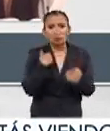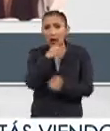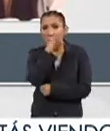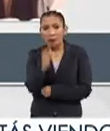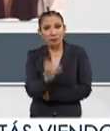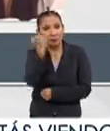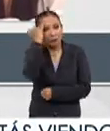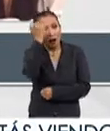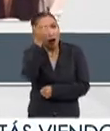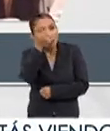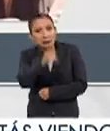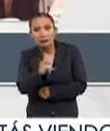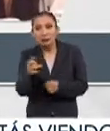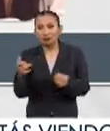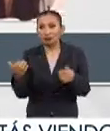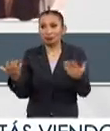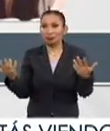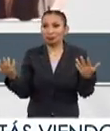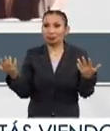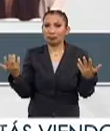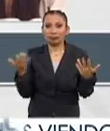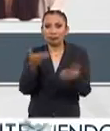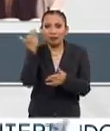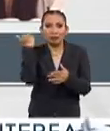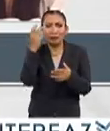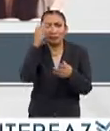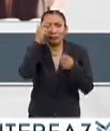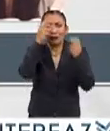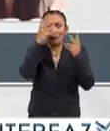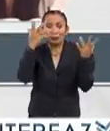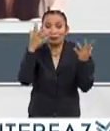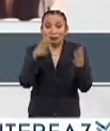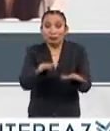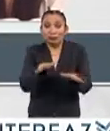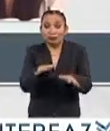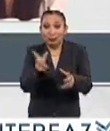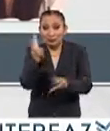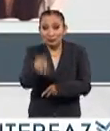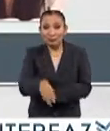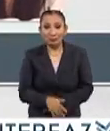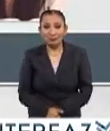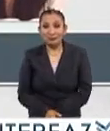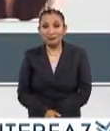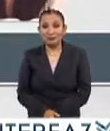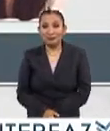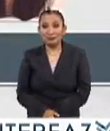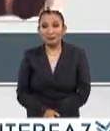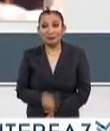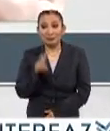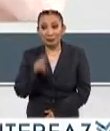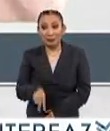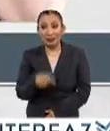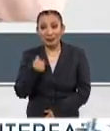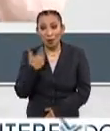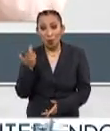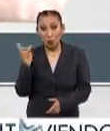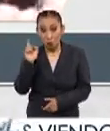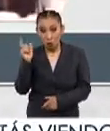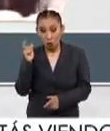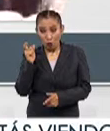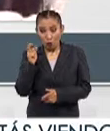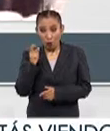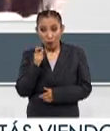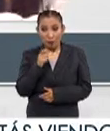jamás me imaginé que estuviera... No sé, fue un sueño para mí realmente. De hecho, la ocasión